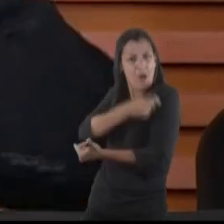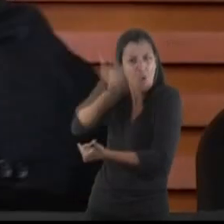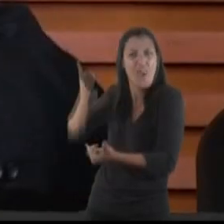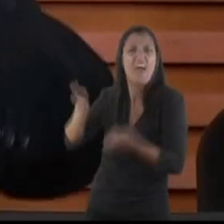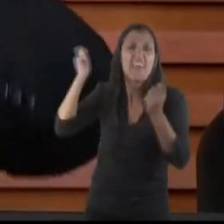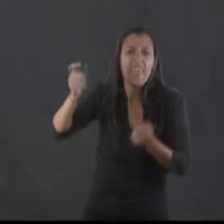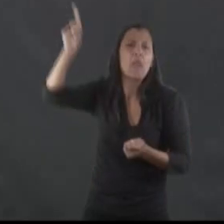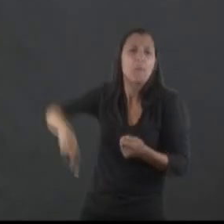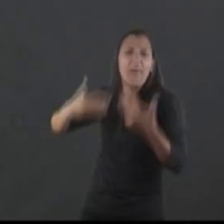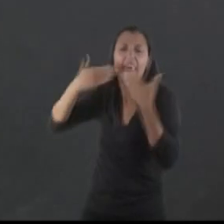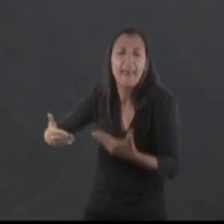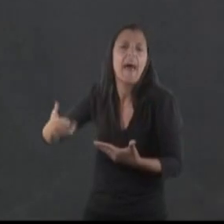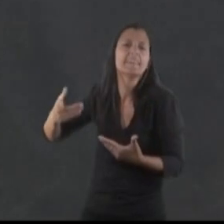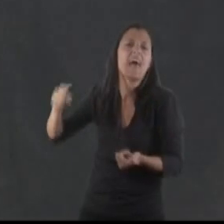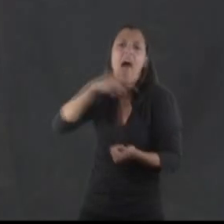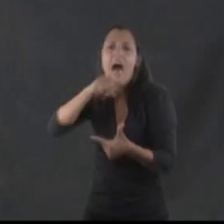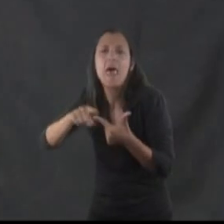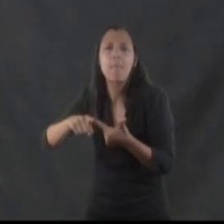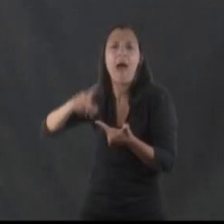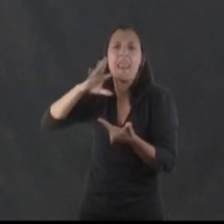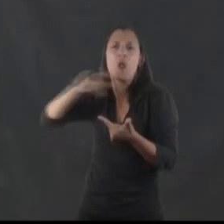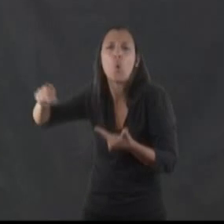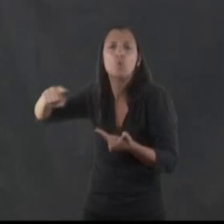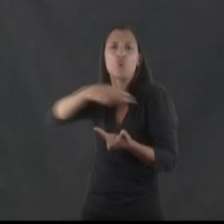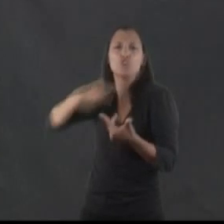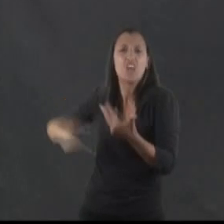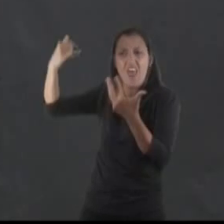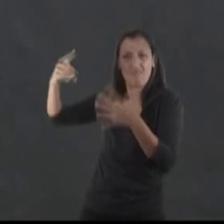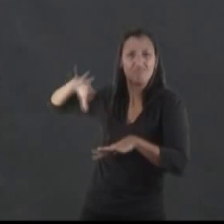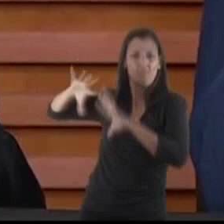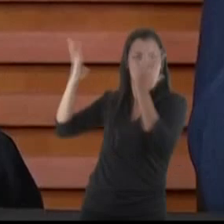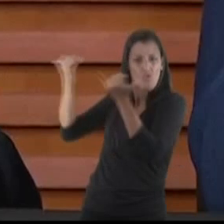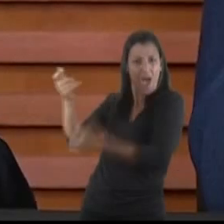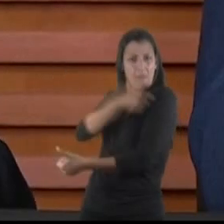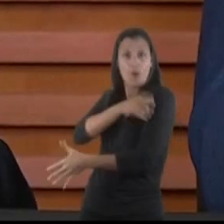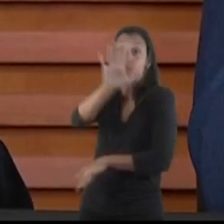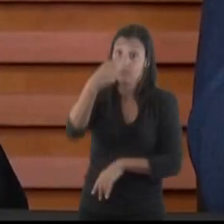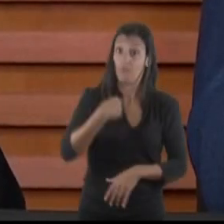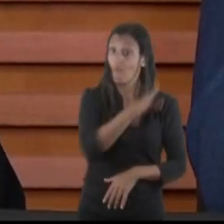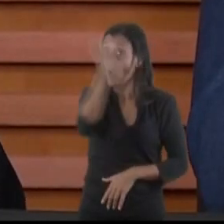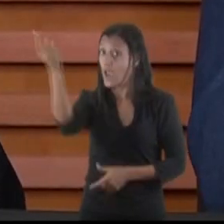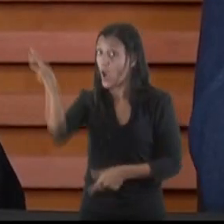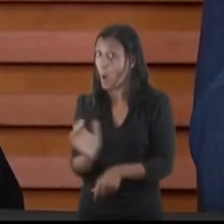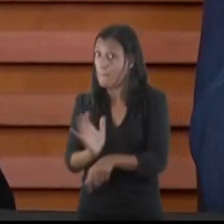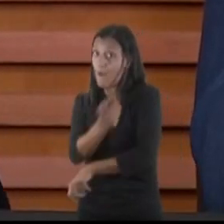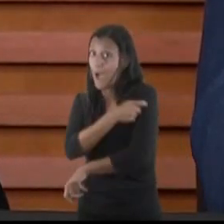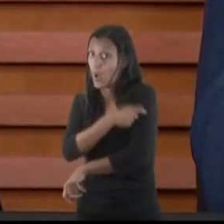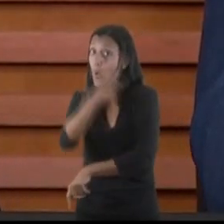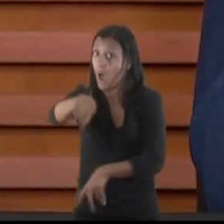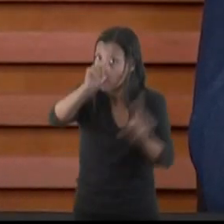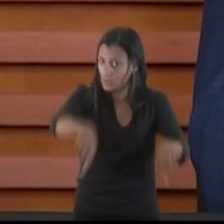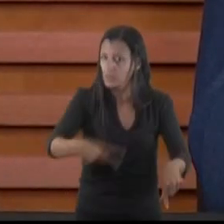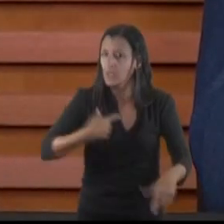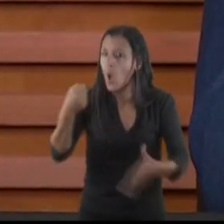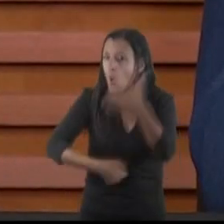americanos, las hacen los alemanes, las hacen los rusos, las hacen los chinos. Miren, yo fui a comprar esa vacuna, y no saben lo que me